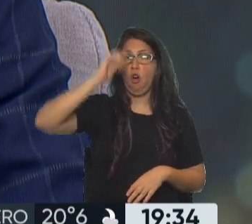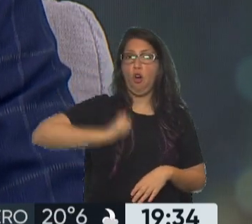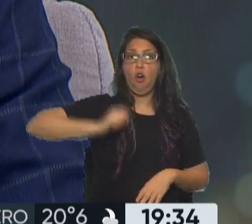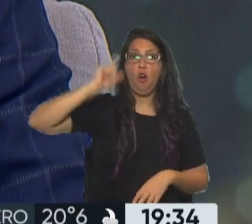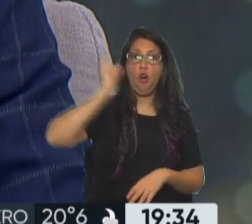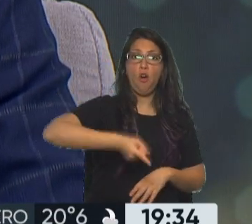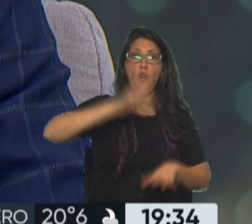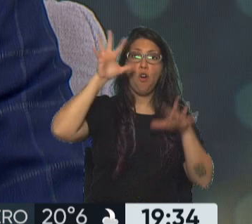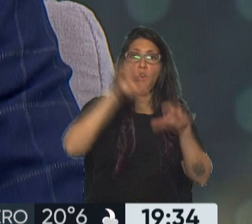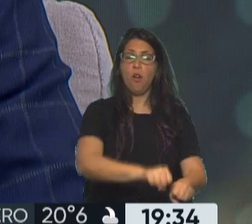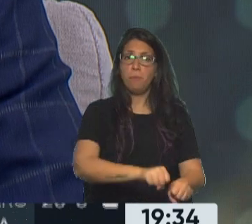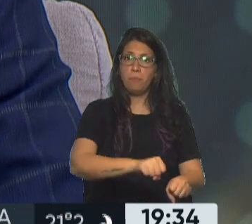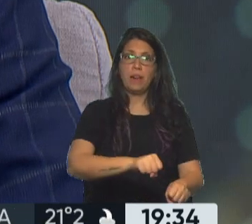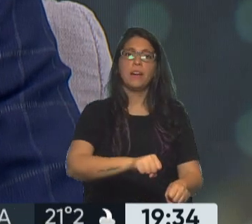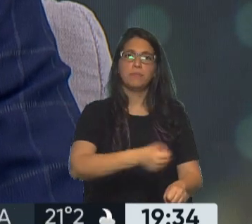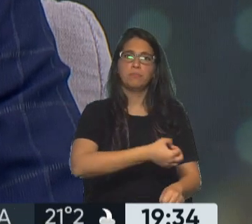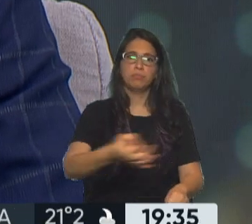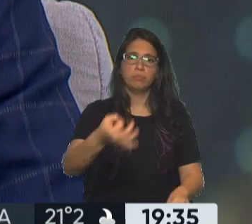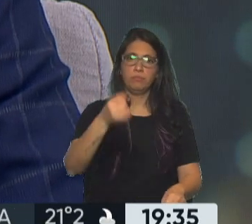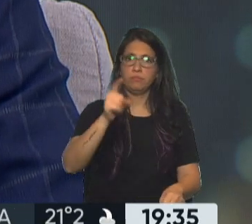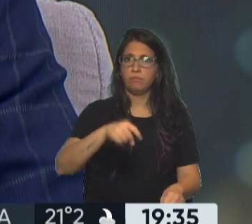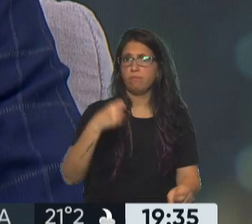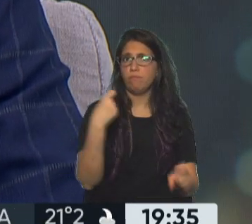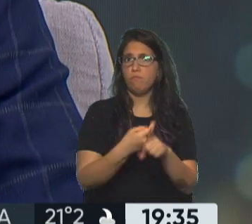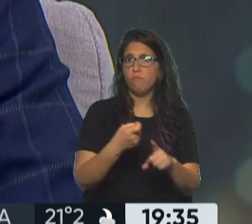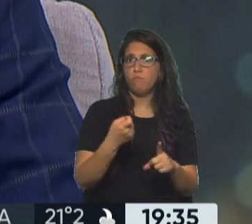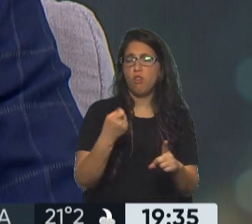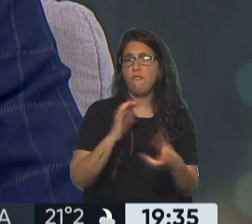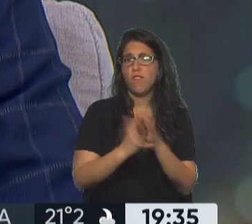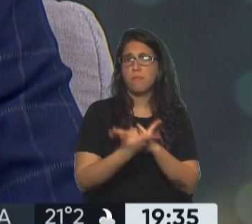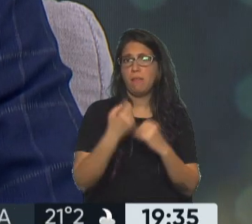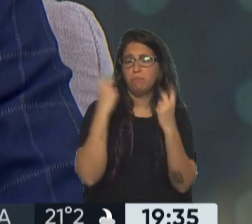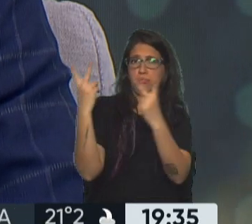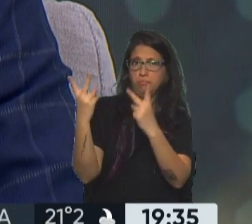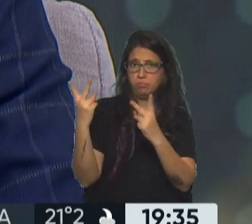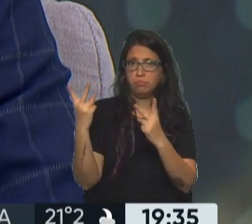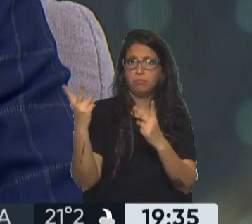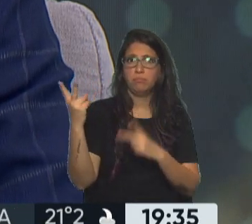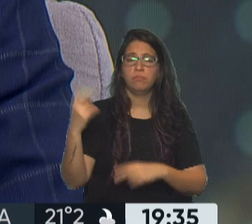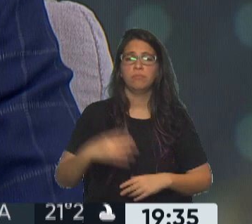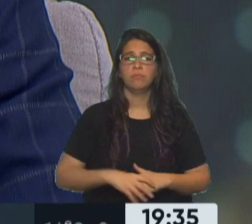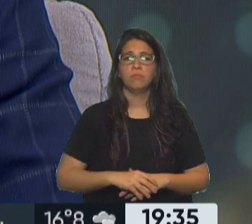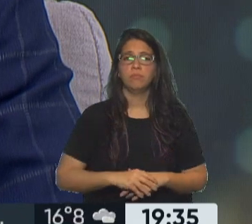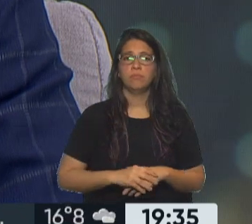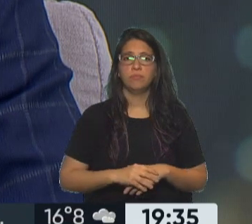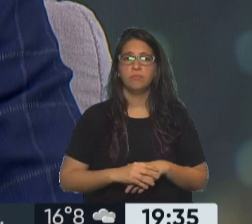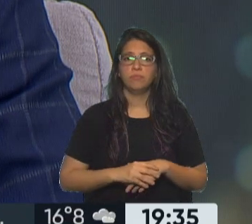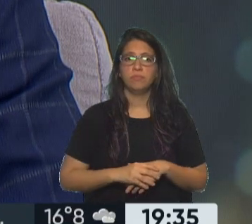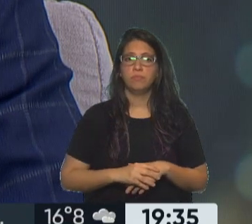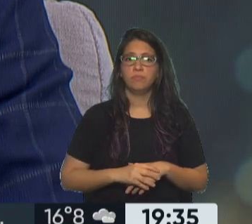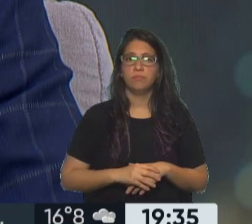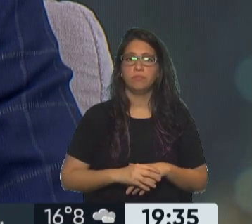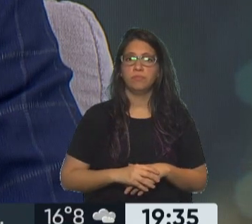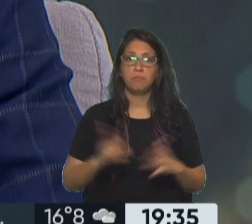mencionaste, una oposición subversiva, digamos, claro. que la que participaba del propio radicalismo. Tal cual. La que participaba del